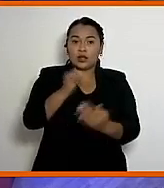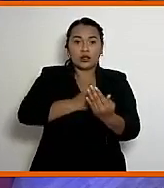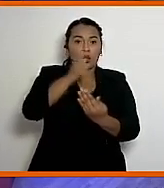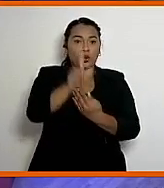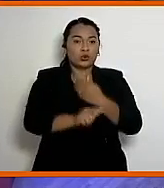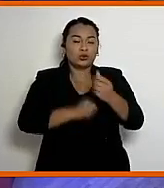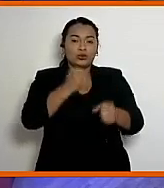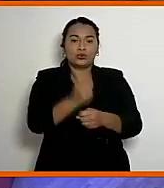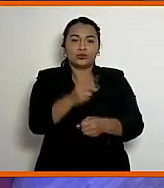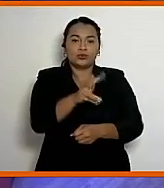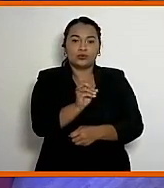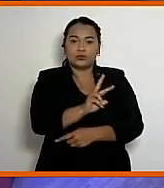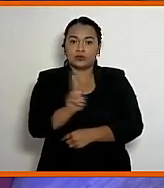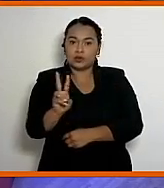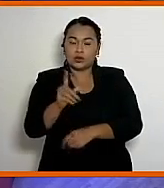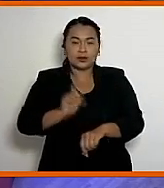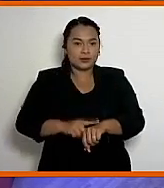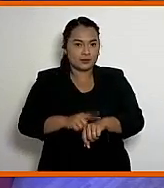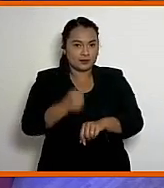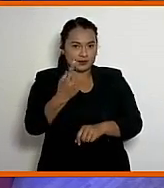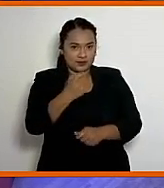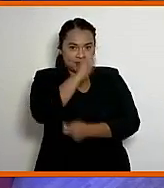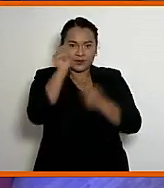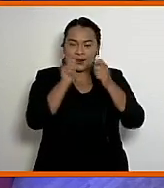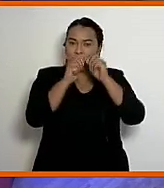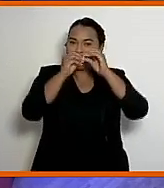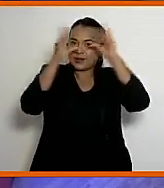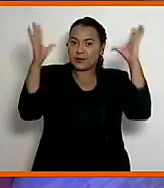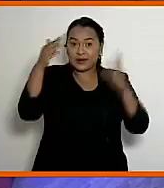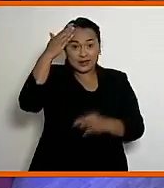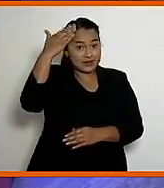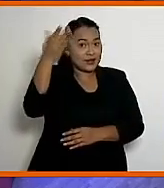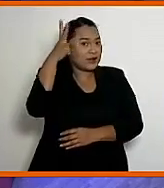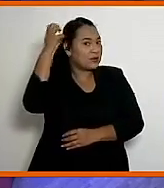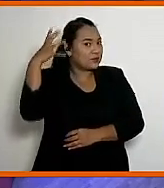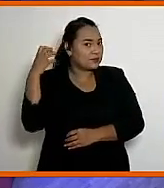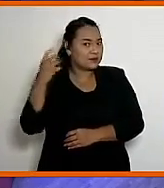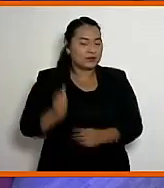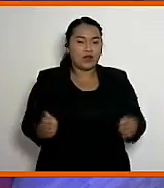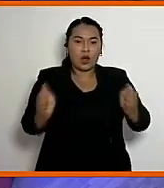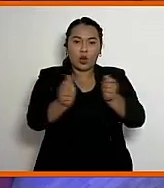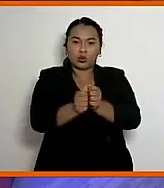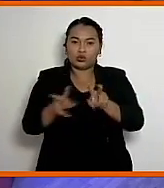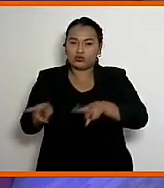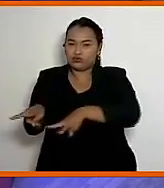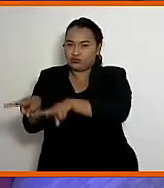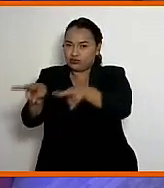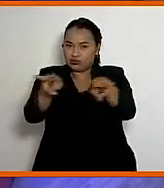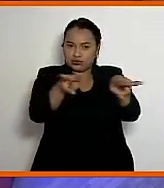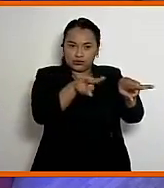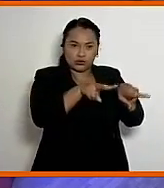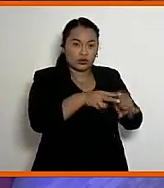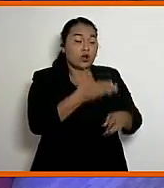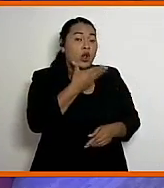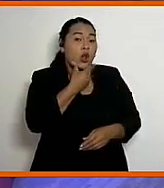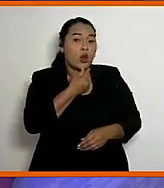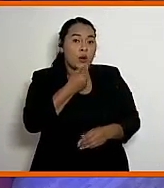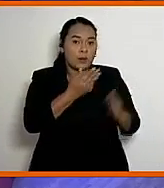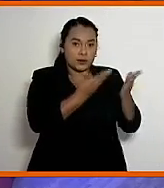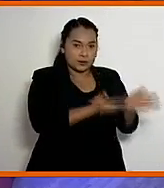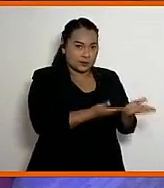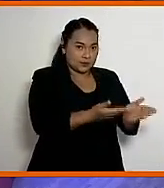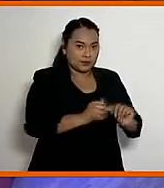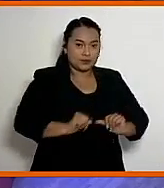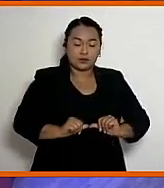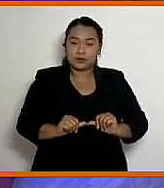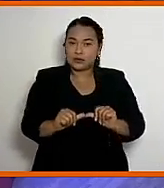marca las 11 en punto de la mañana. Te saluda Charlyn Walter en compañía de nuestro auditor y notario que están para certificar cada